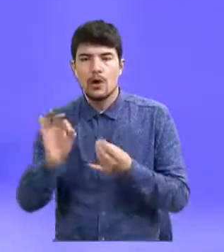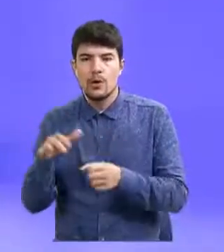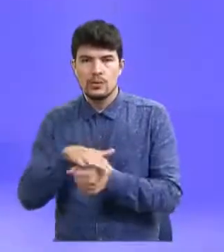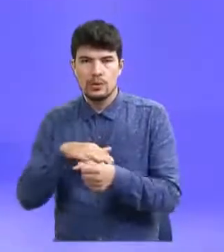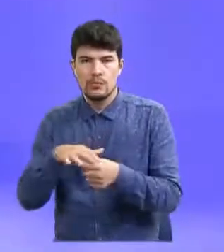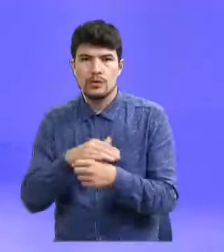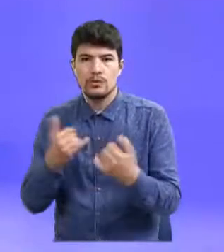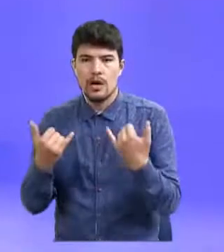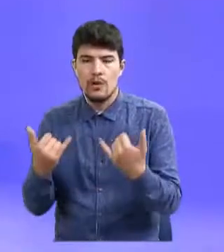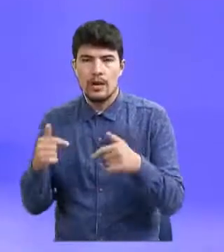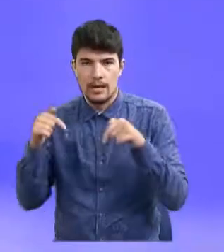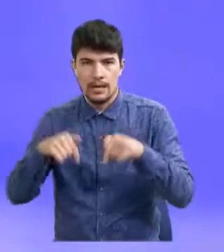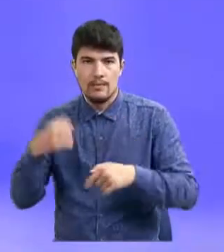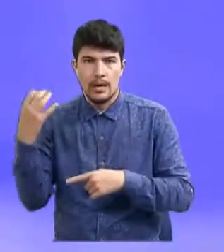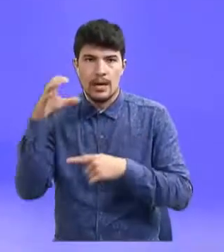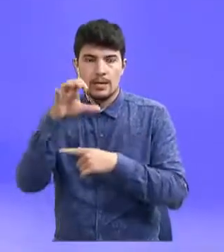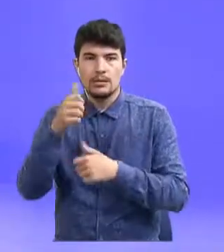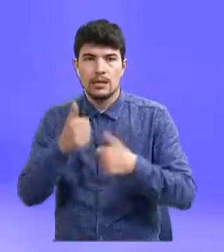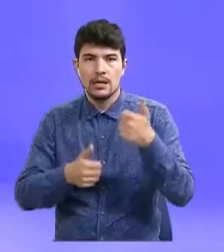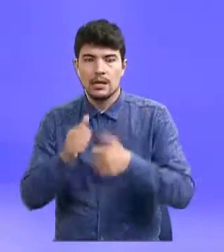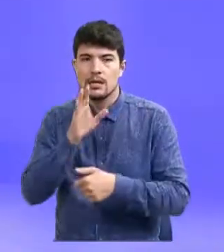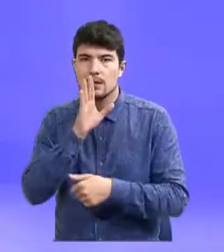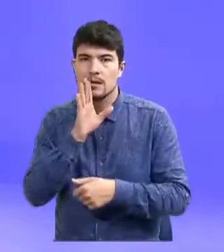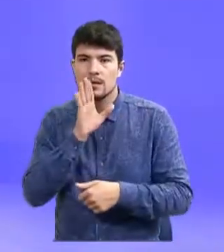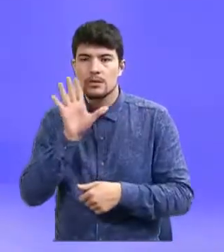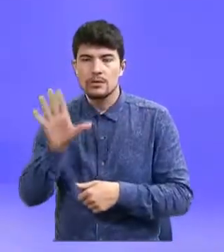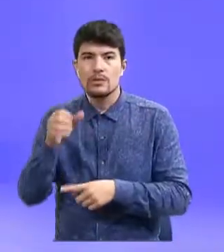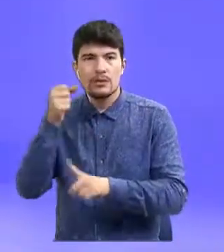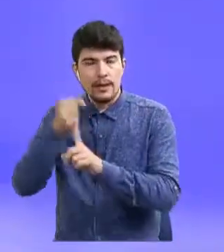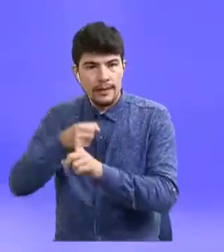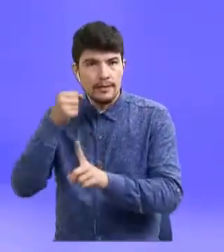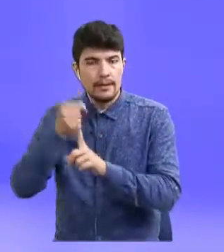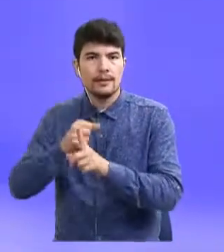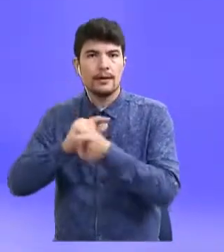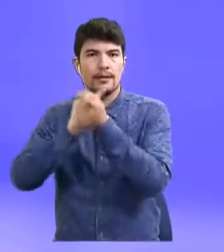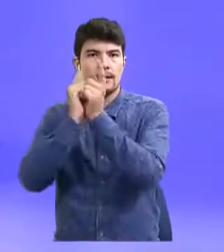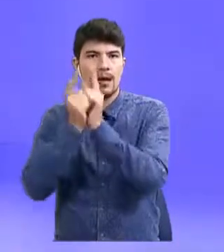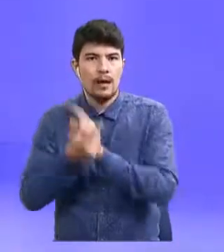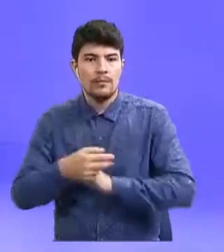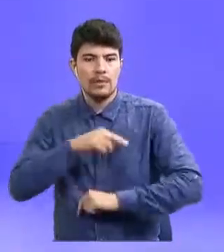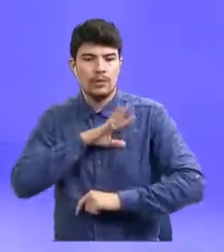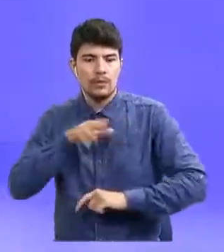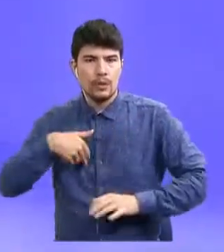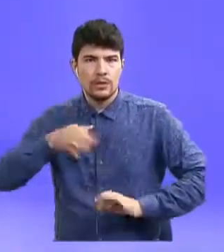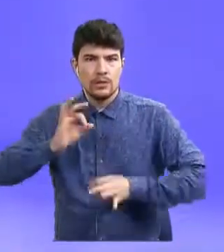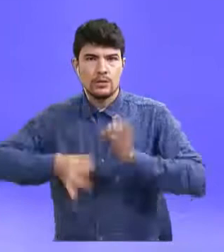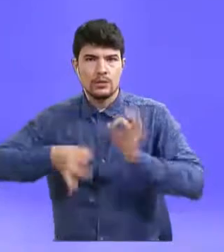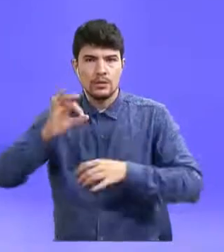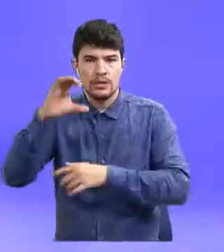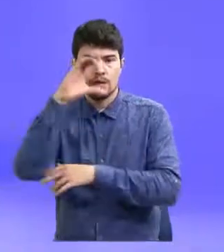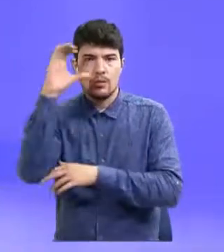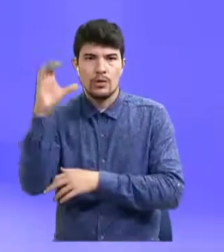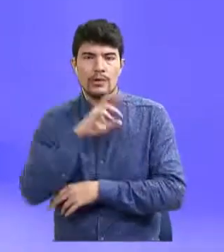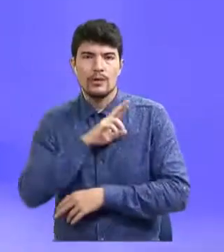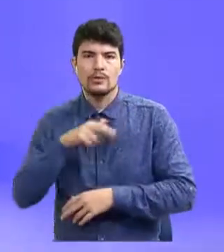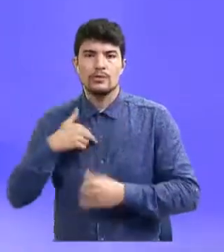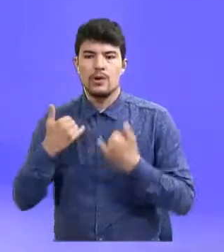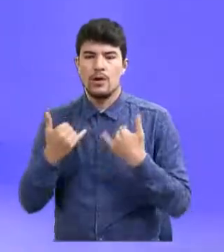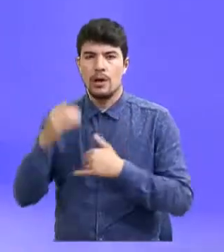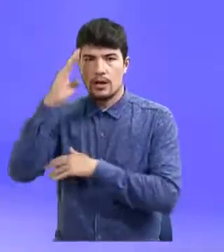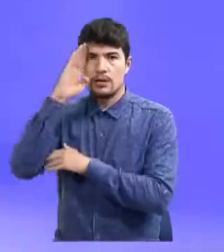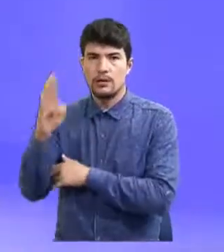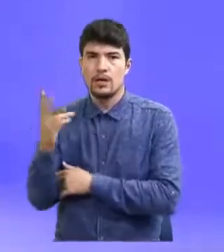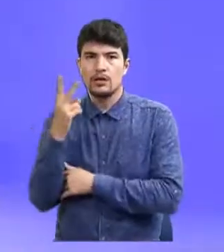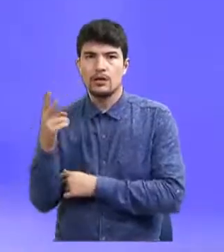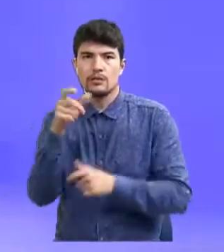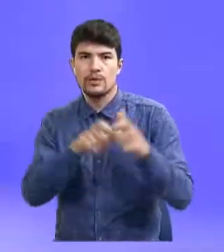situación que se está presentando en nuestro país. Es el intento de hacerle un cambio a nuestra justicia colombiana. Pues vamos a saludar a dos